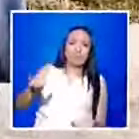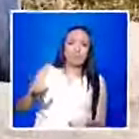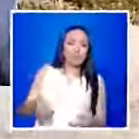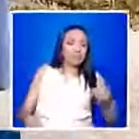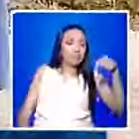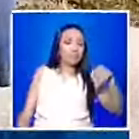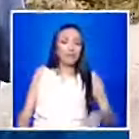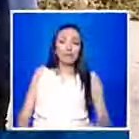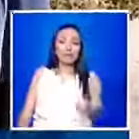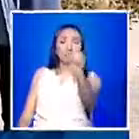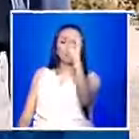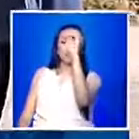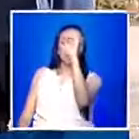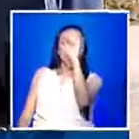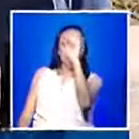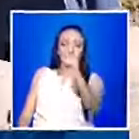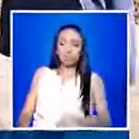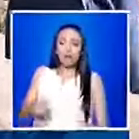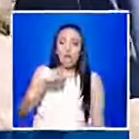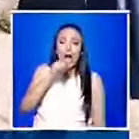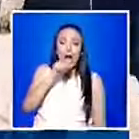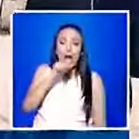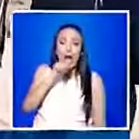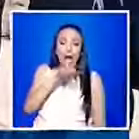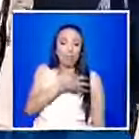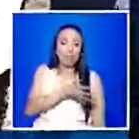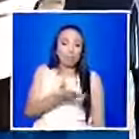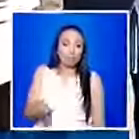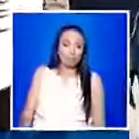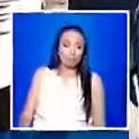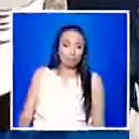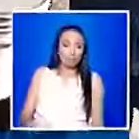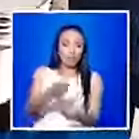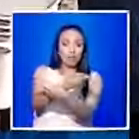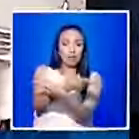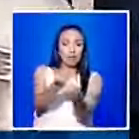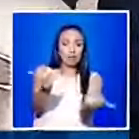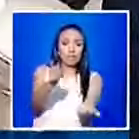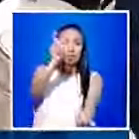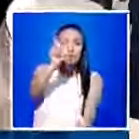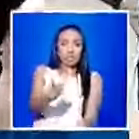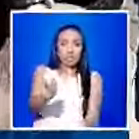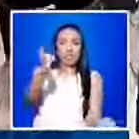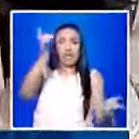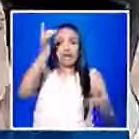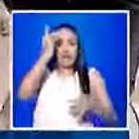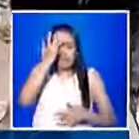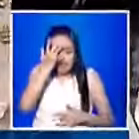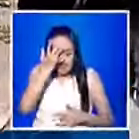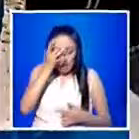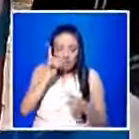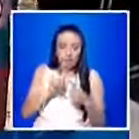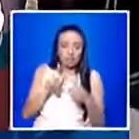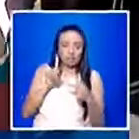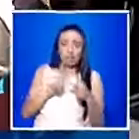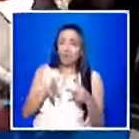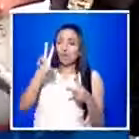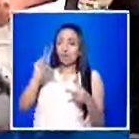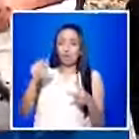pizca de agua aquí como para asentar un poquito el polvo, ¿qué hacen los vecinos? Enfermos, sin poder cubrir sus